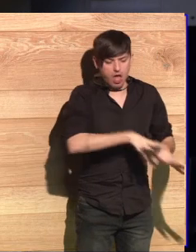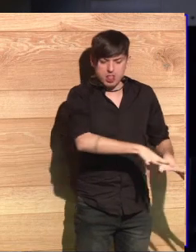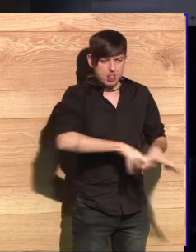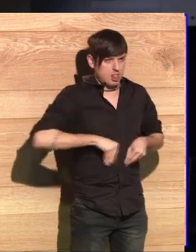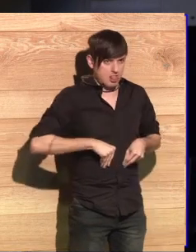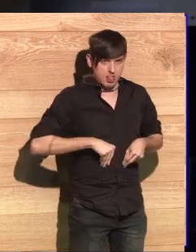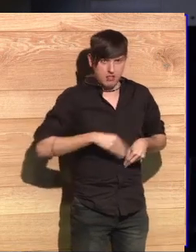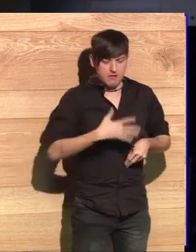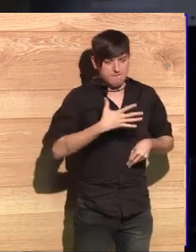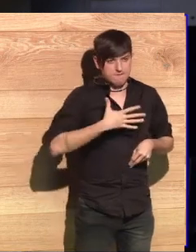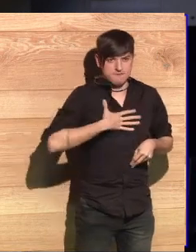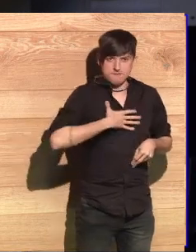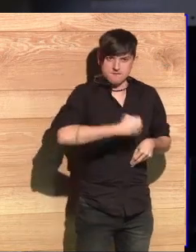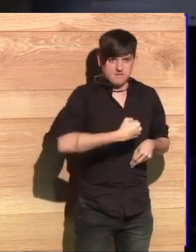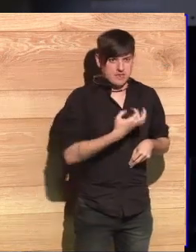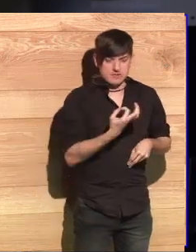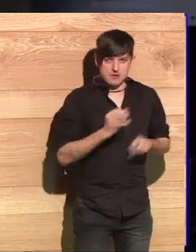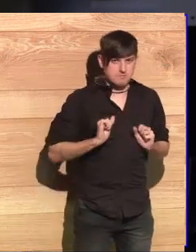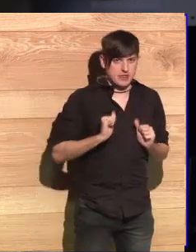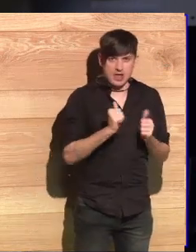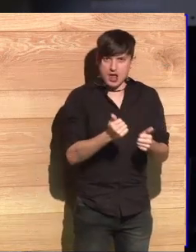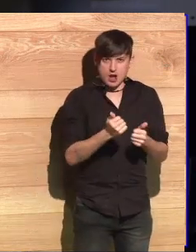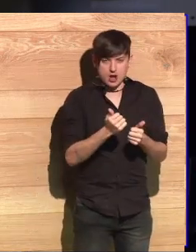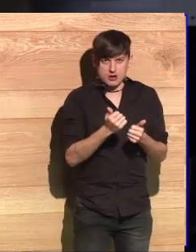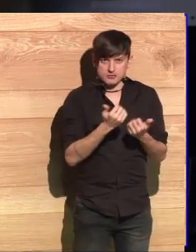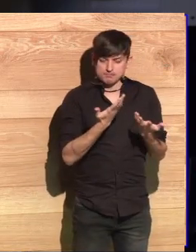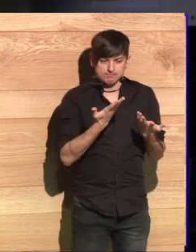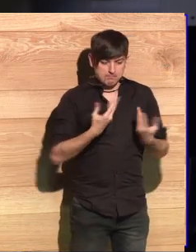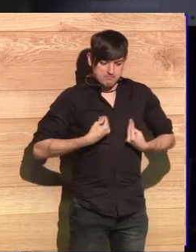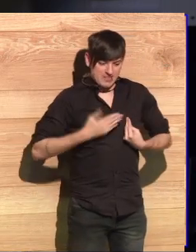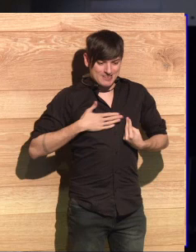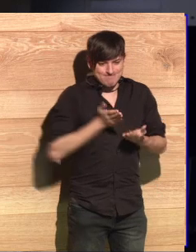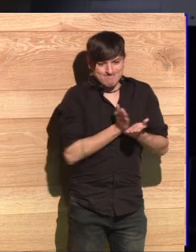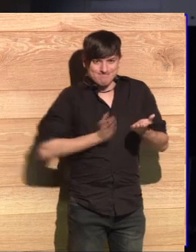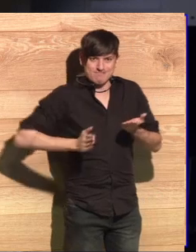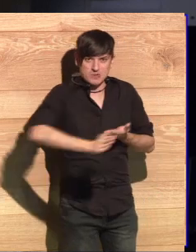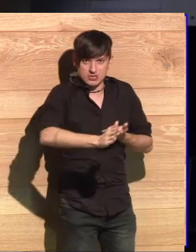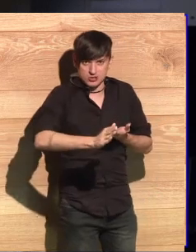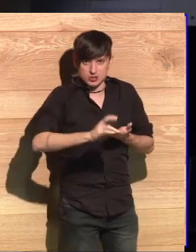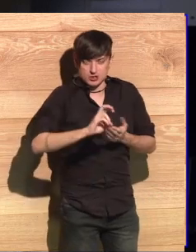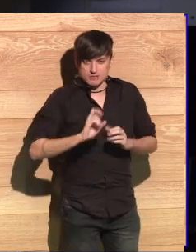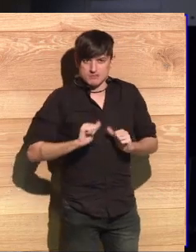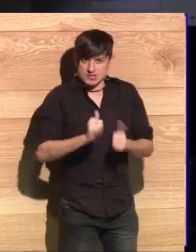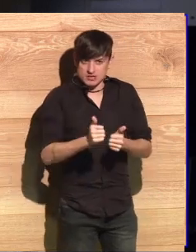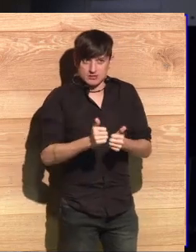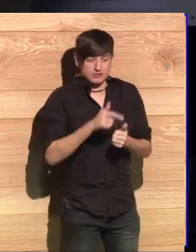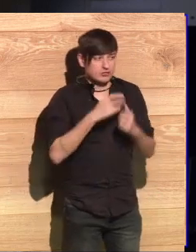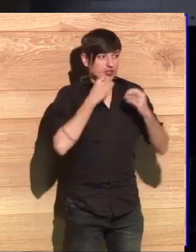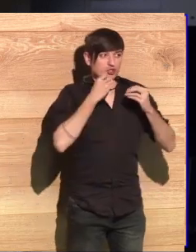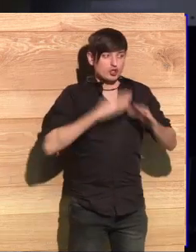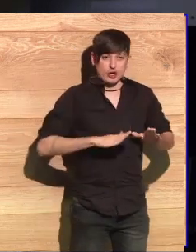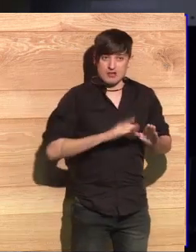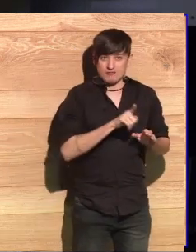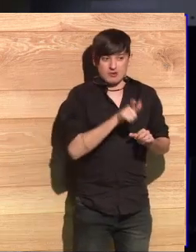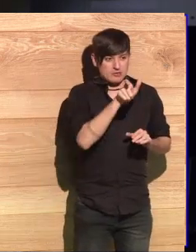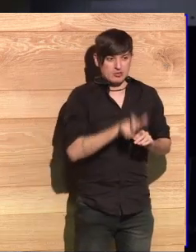tener un poco el coraje para emprender otras versiones de nuestra propia vida. La historia de alguien que